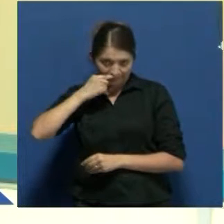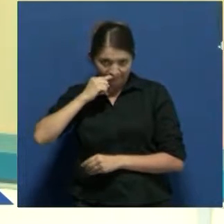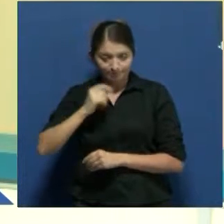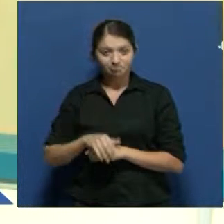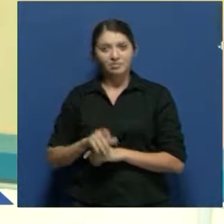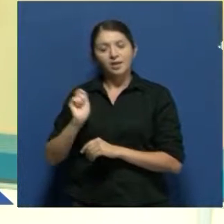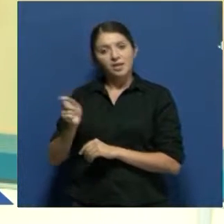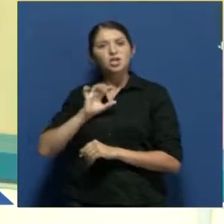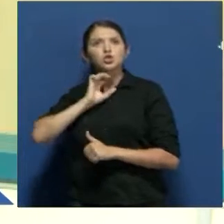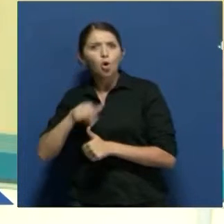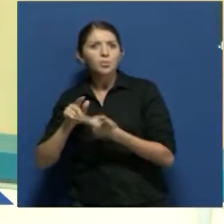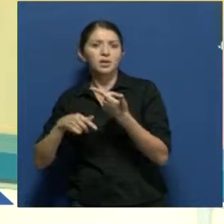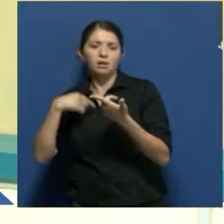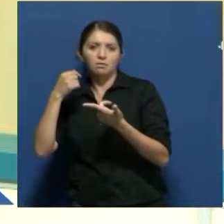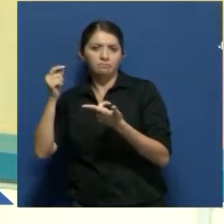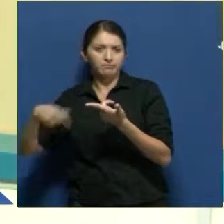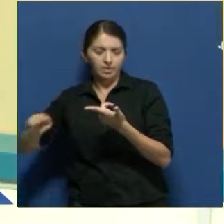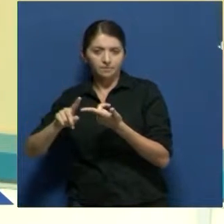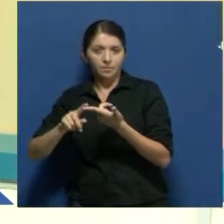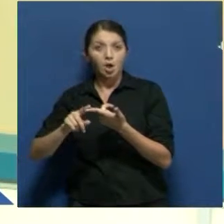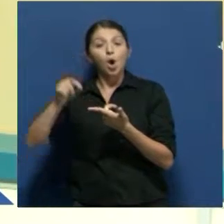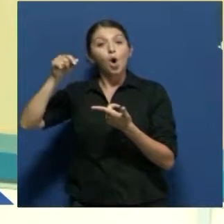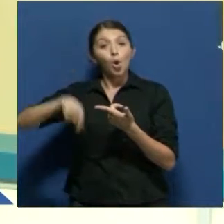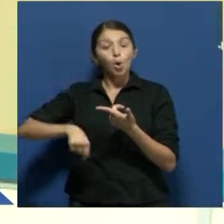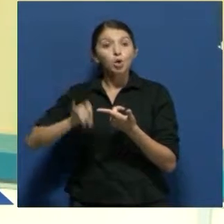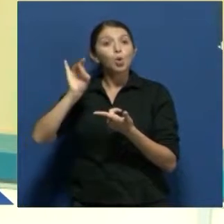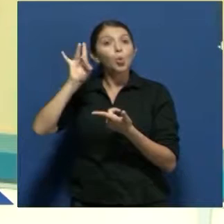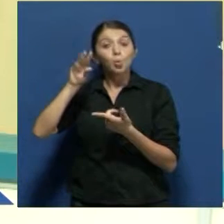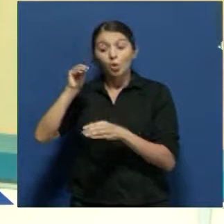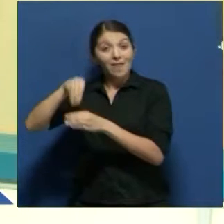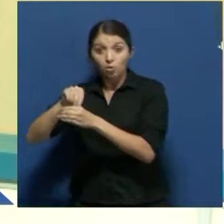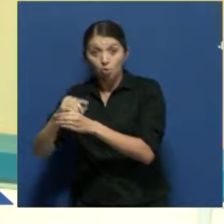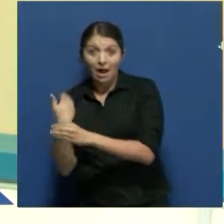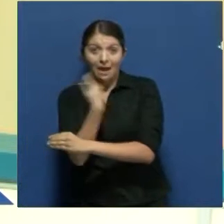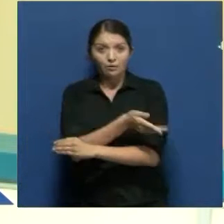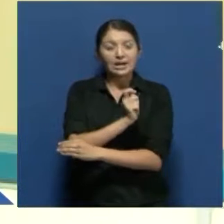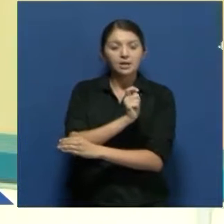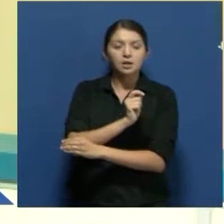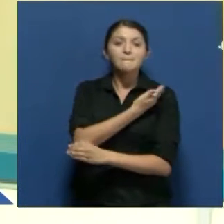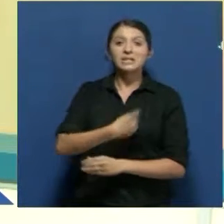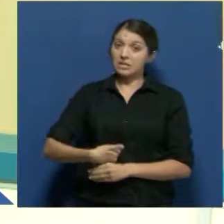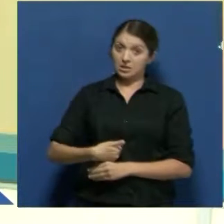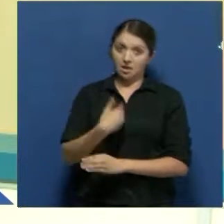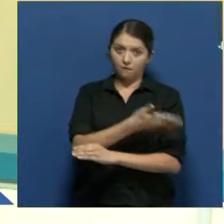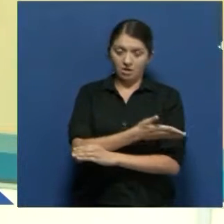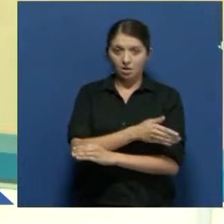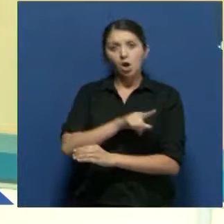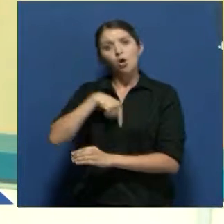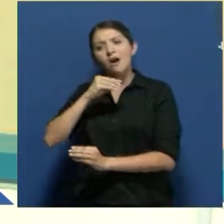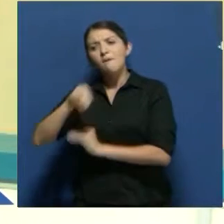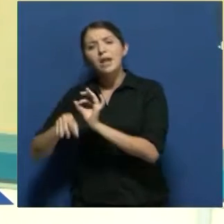claro. Y el único que no participa de SOCMA hoy es el mismo presidente, pero sería la familia presidencial la que está involucrada